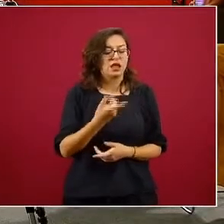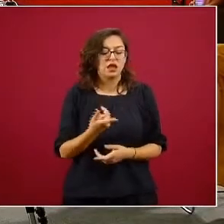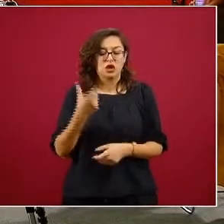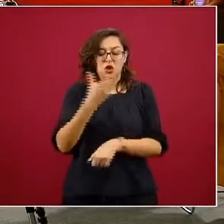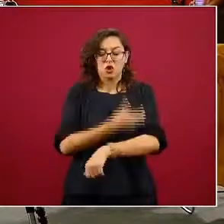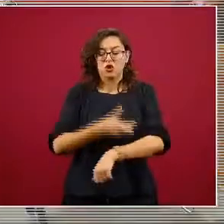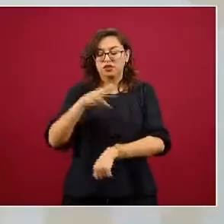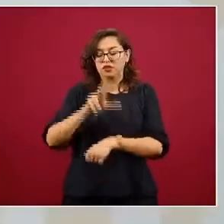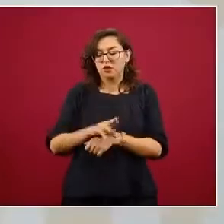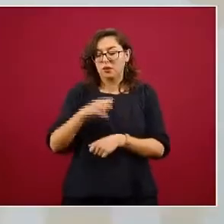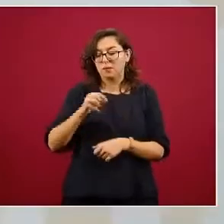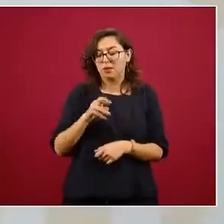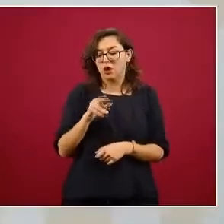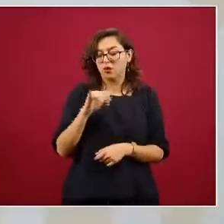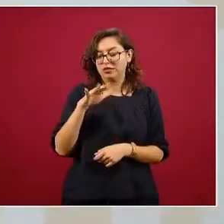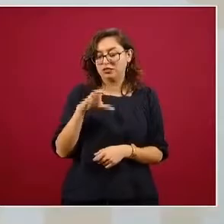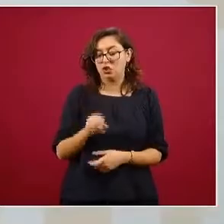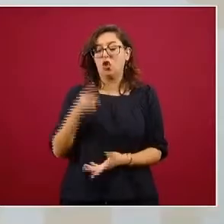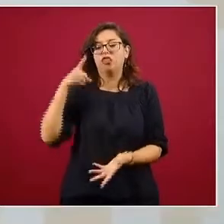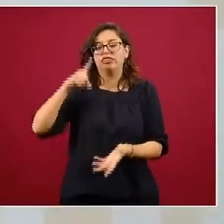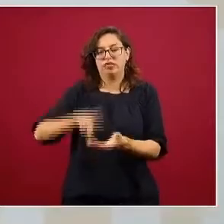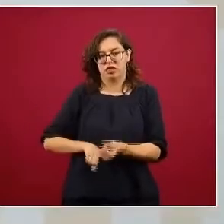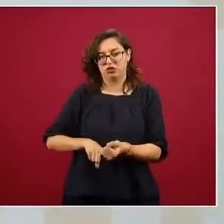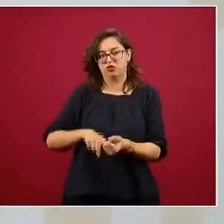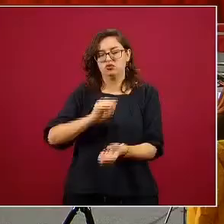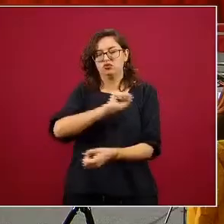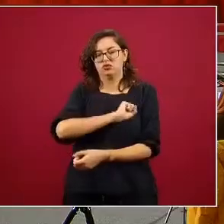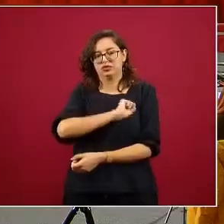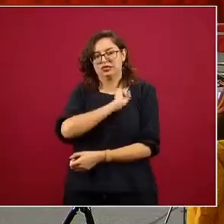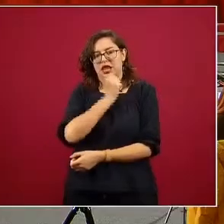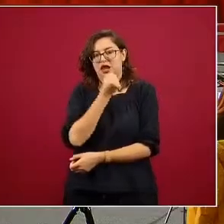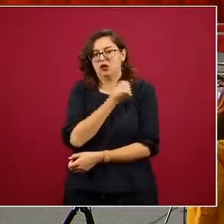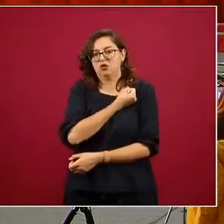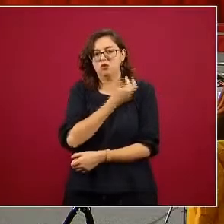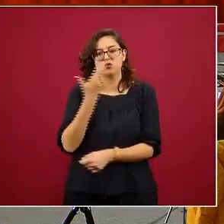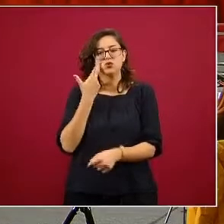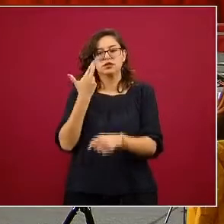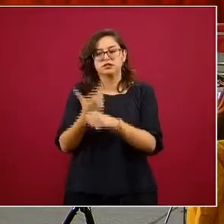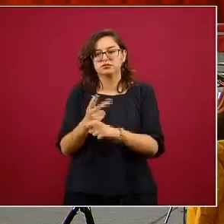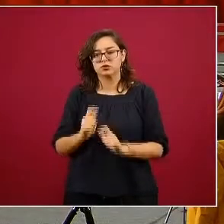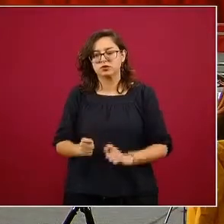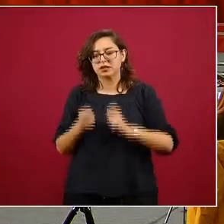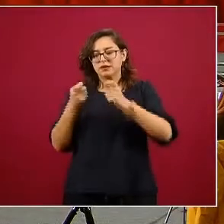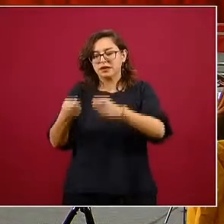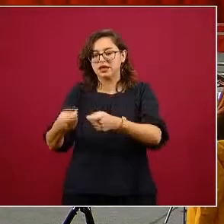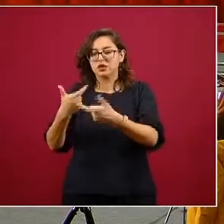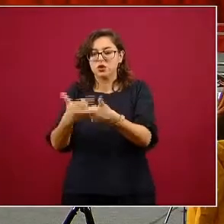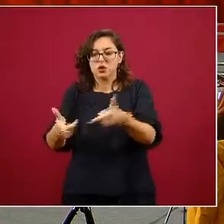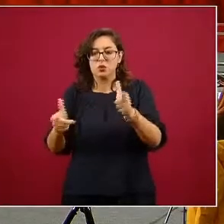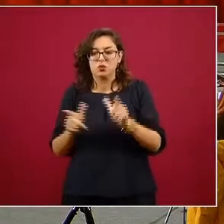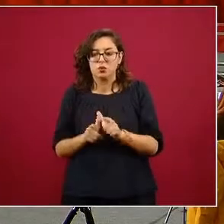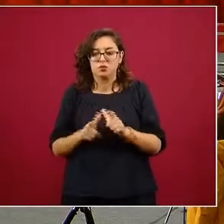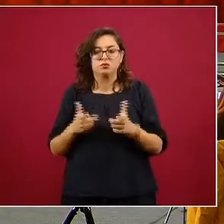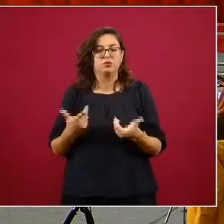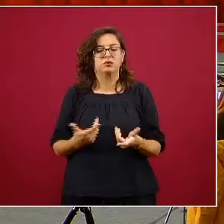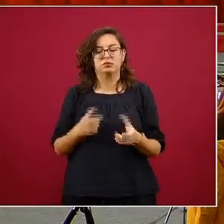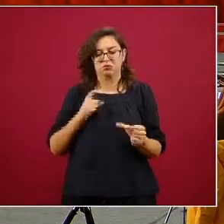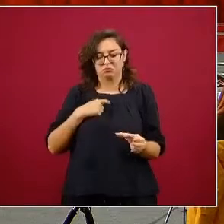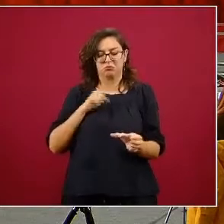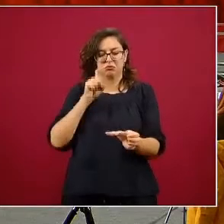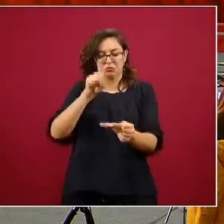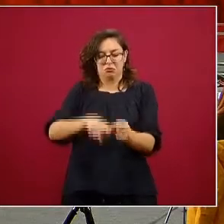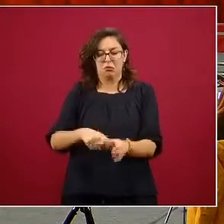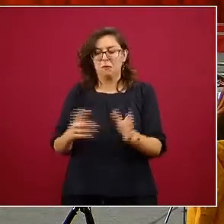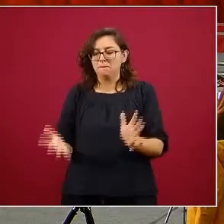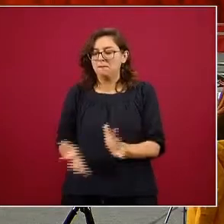presidente de la Comisión de Salud de la CONAGO, y un grupo técnico donde evidentemente participé yo y